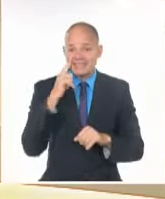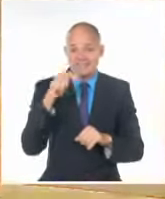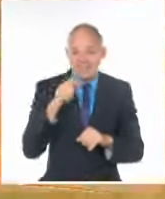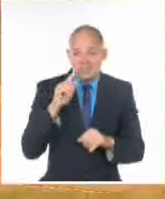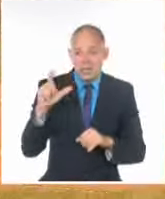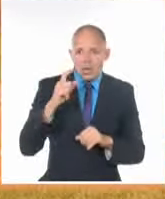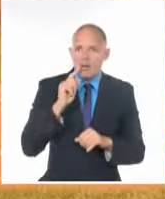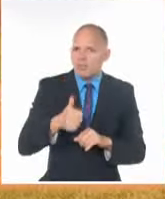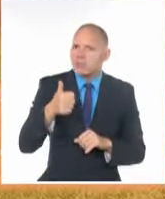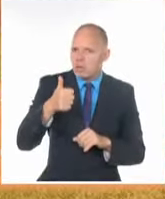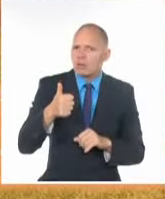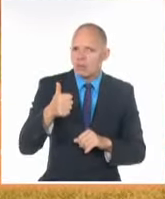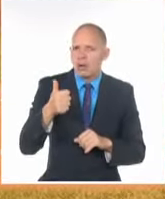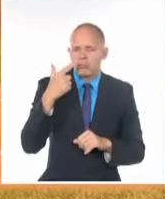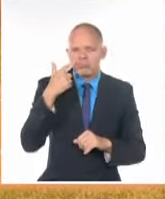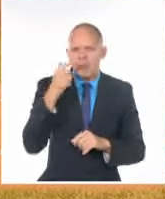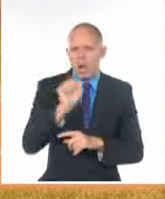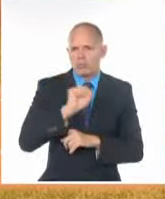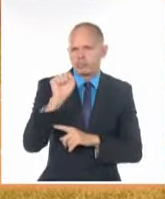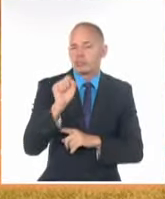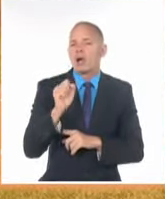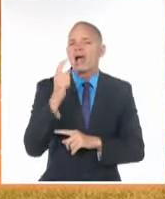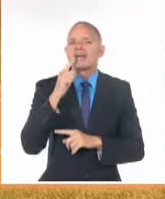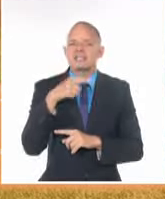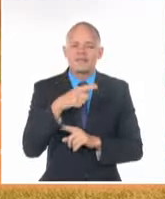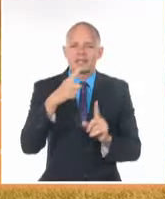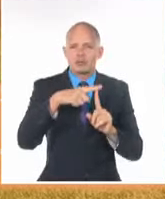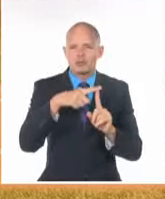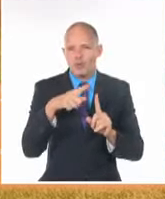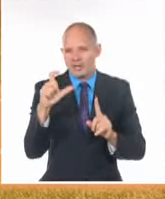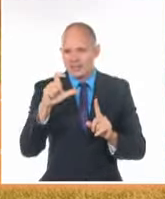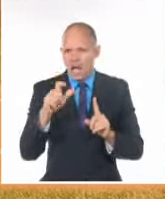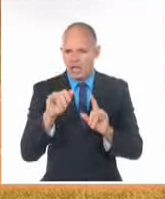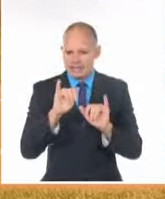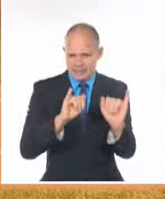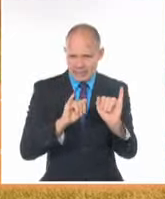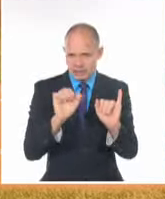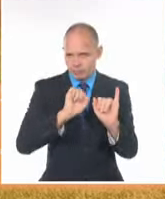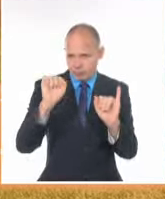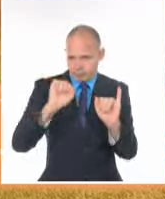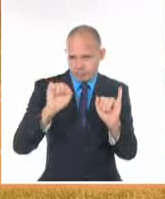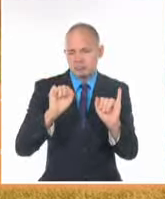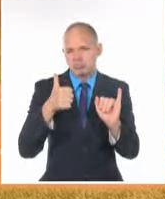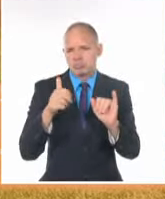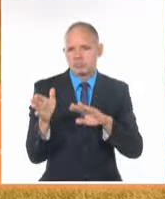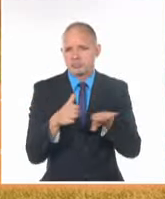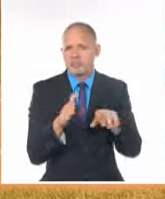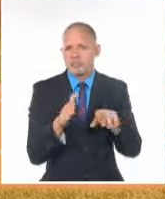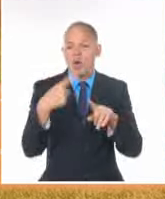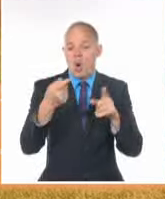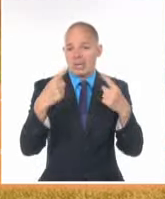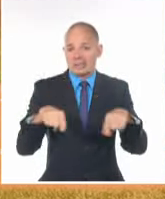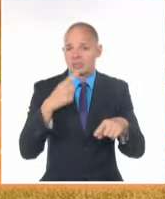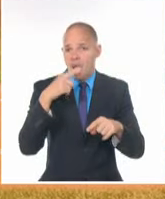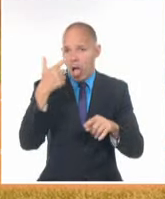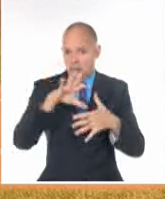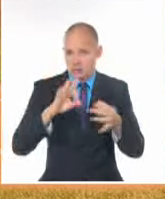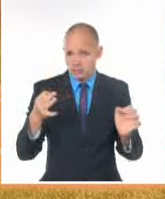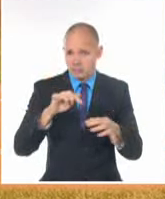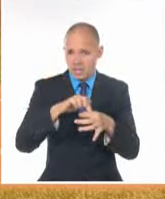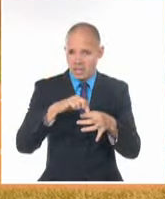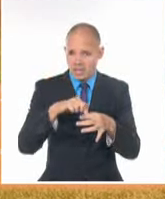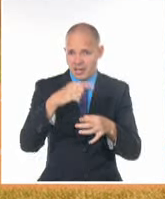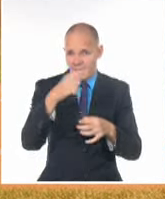también 6 éxitos. En el séptimo escaño se ubican Artemiseños, Pineros, Mayabequenses y Espirituanos, todos